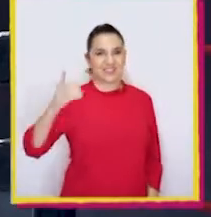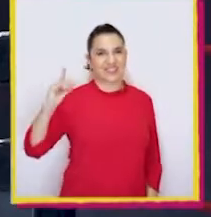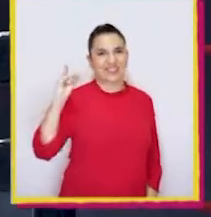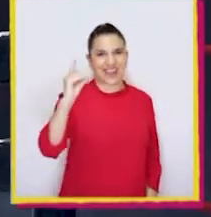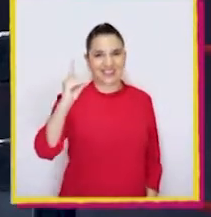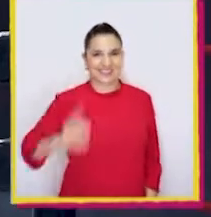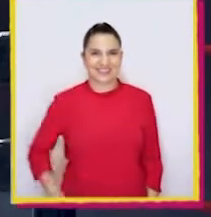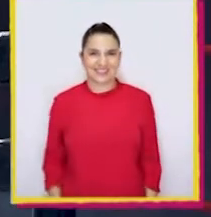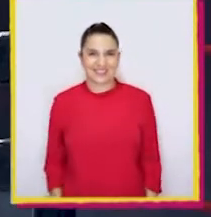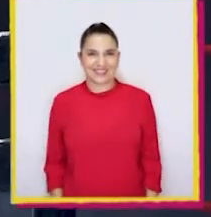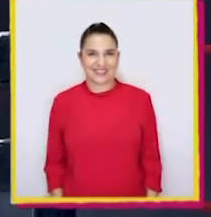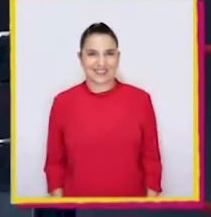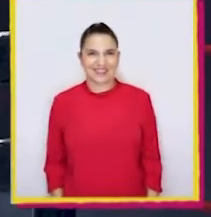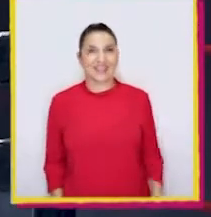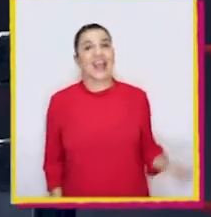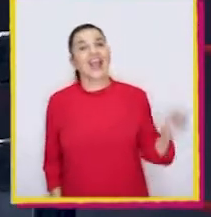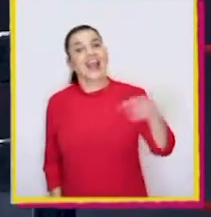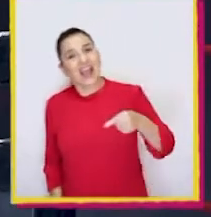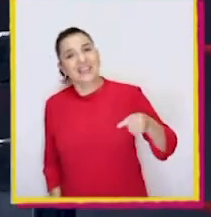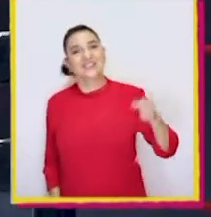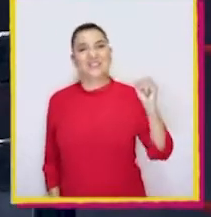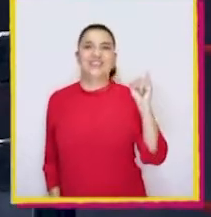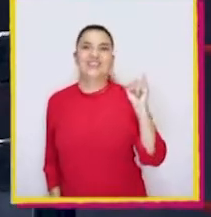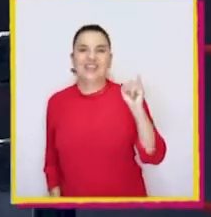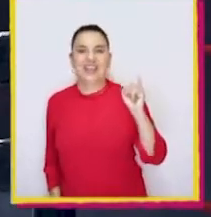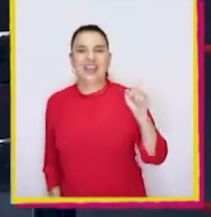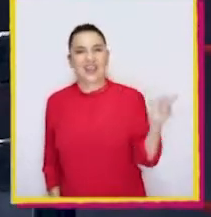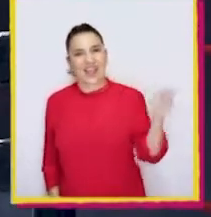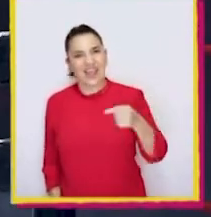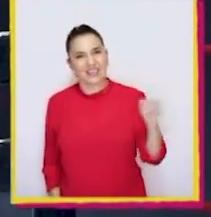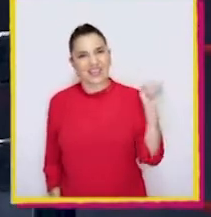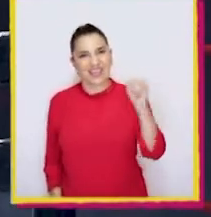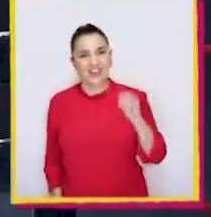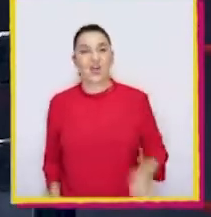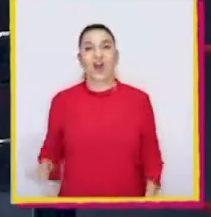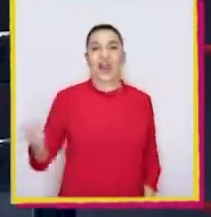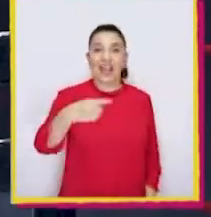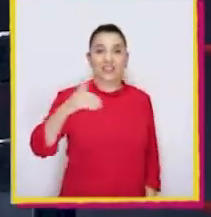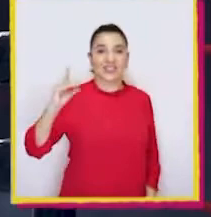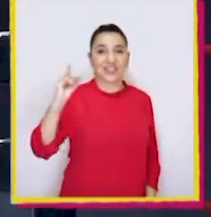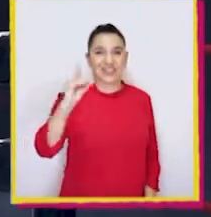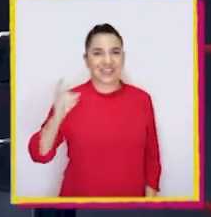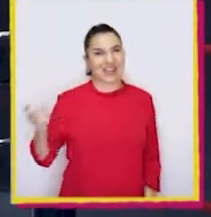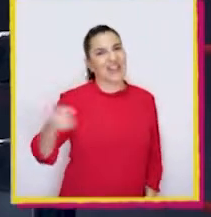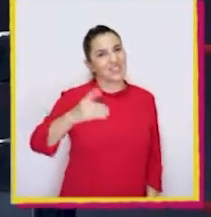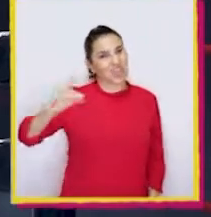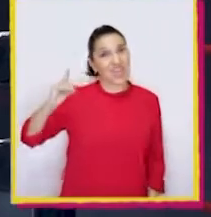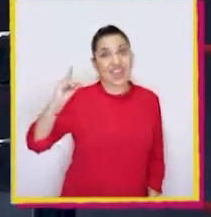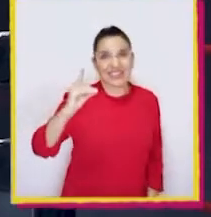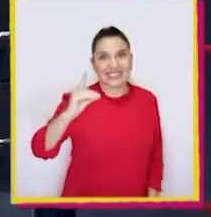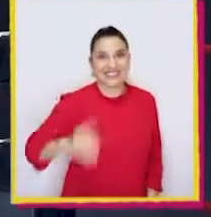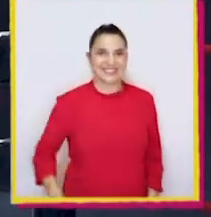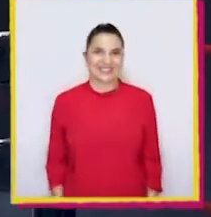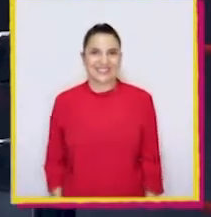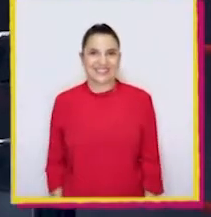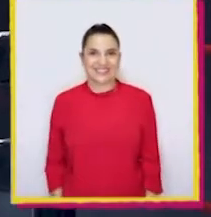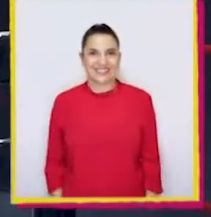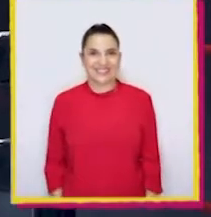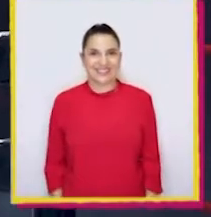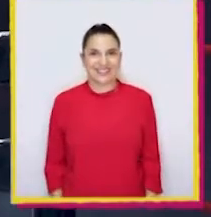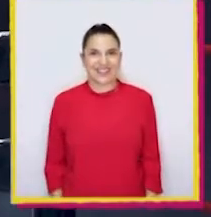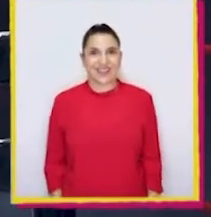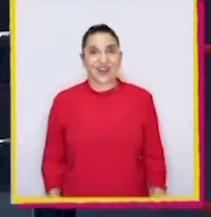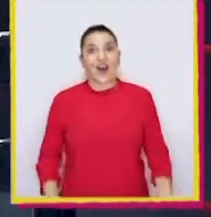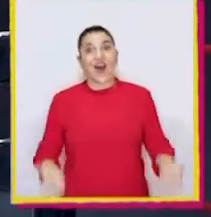Gancho, derecho, gancho, derecho. Gancho izquierdo, gancho izquierdo, gancho derecho y gancho